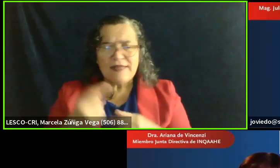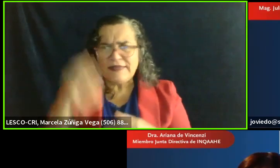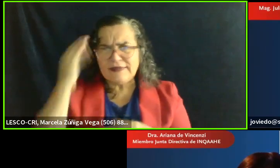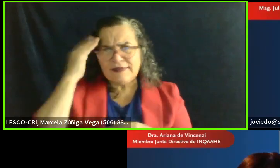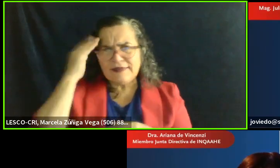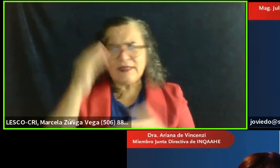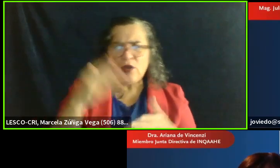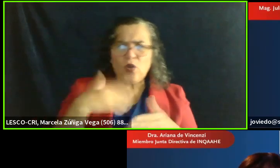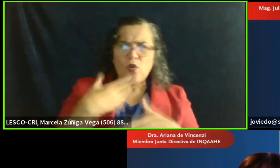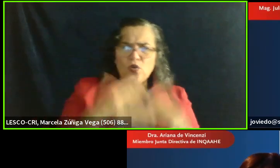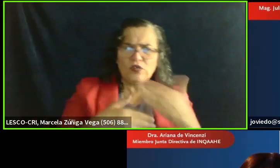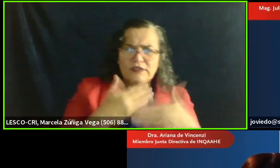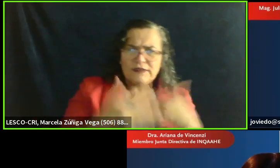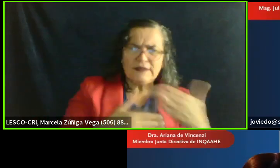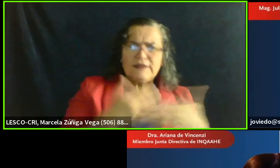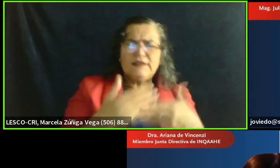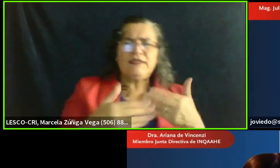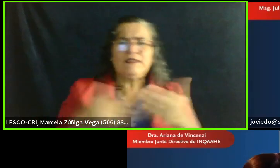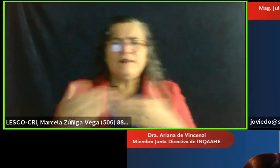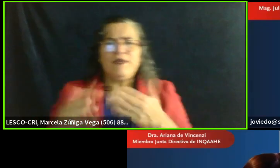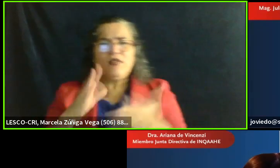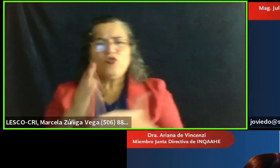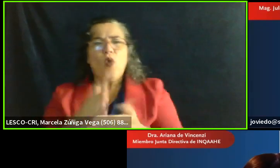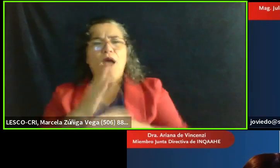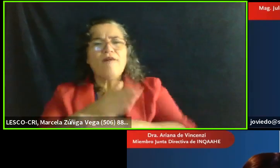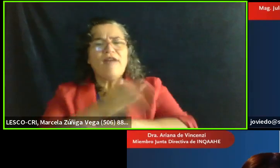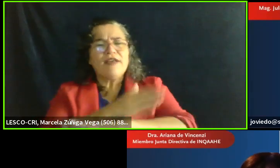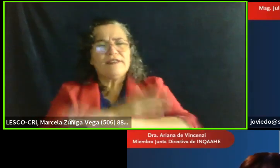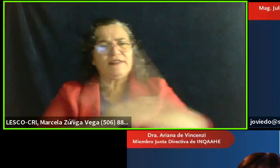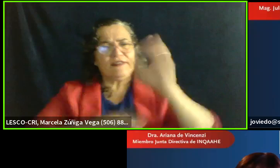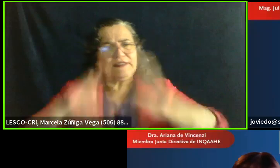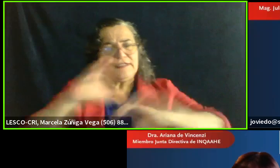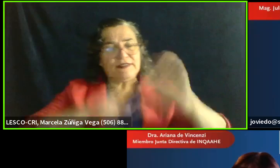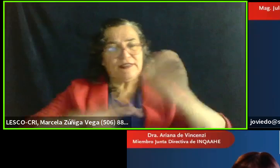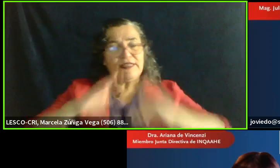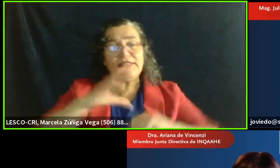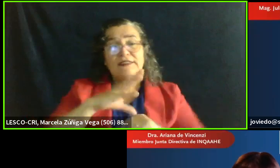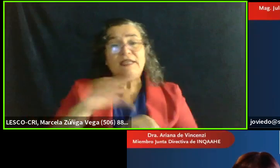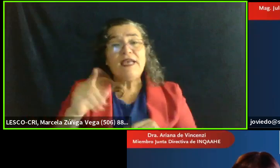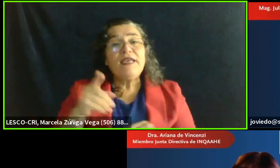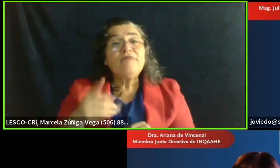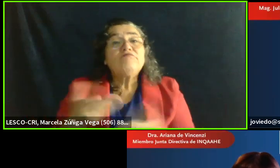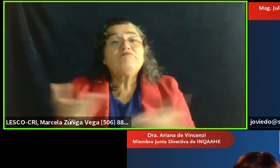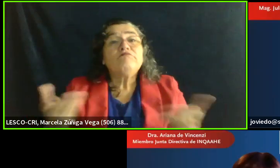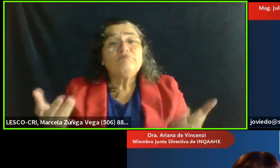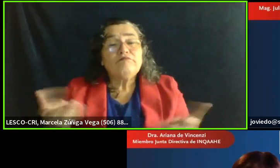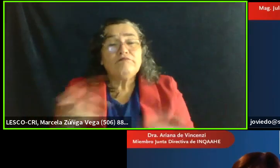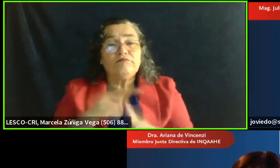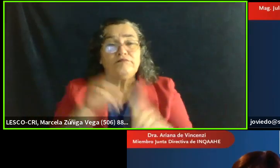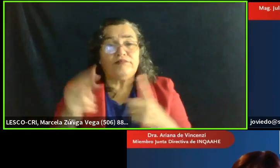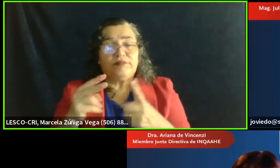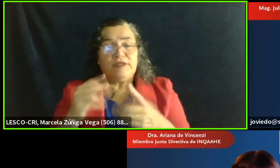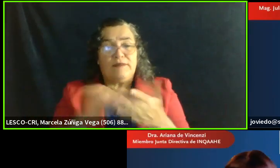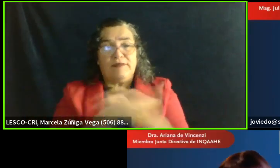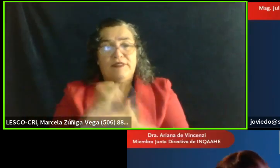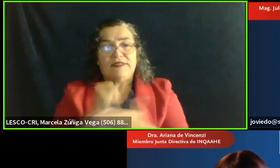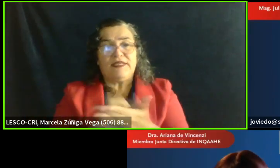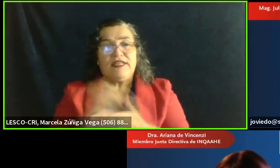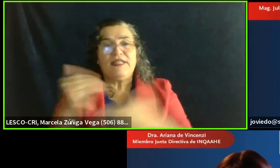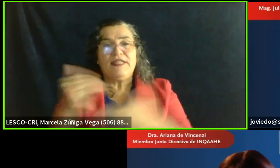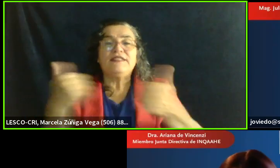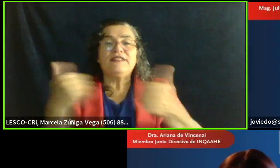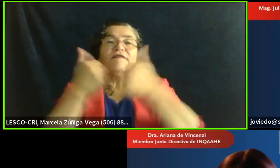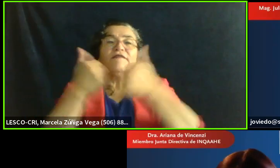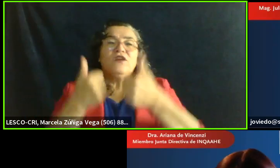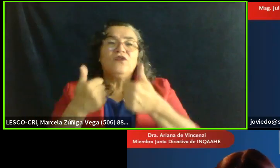la ciencia en un campo profesional específico y cuáles son, desde el punto de vista de la investigación, los desafíos que conllevan, por más que no sea